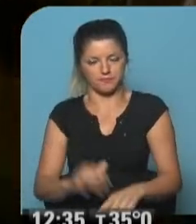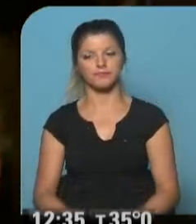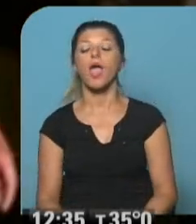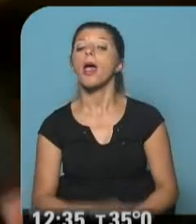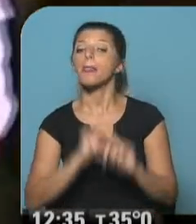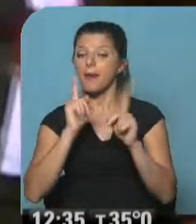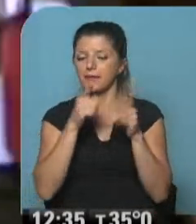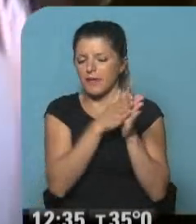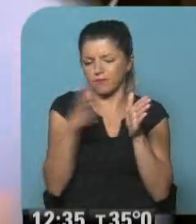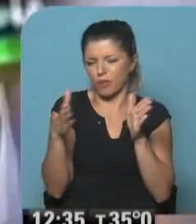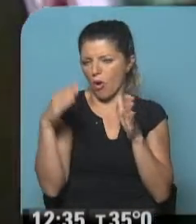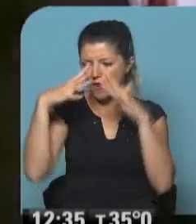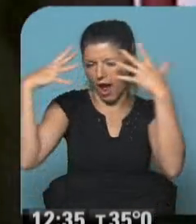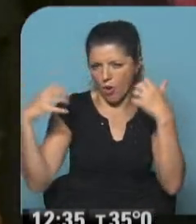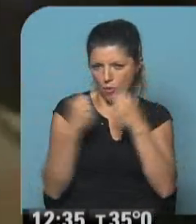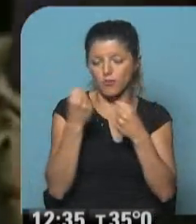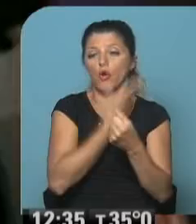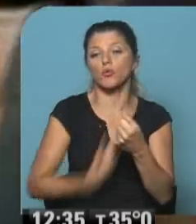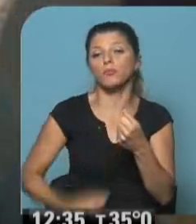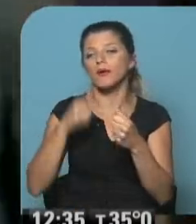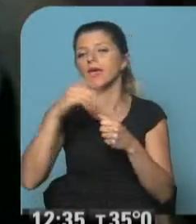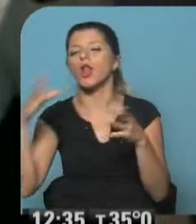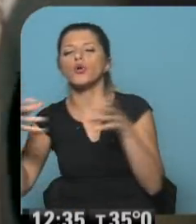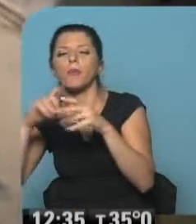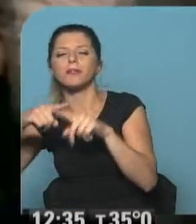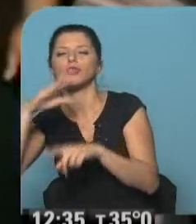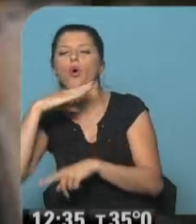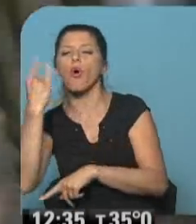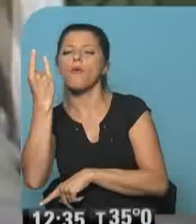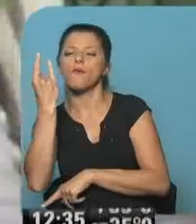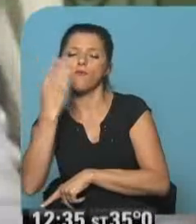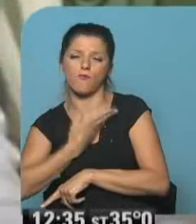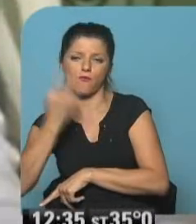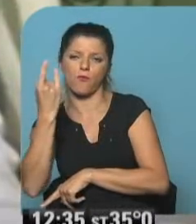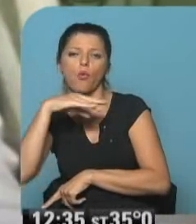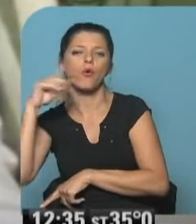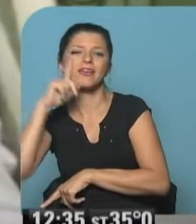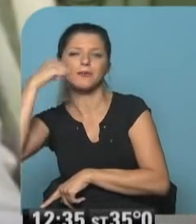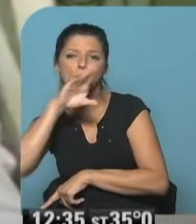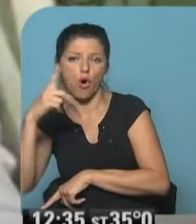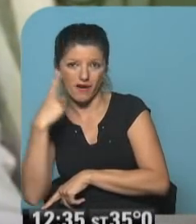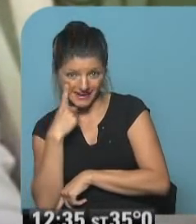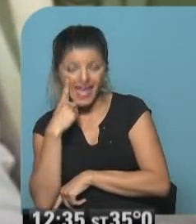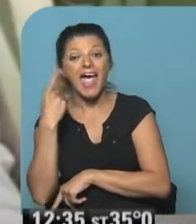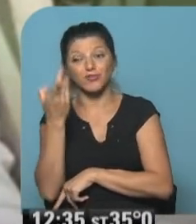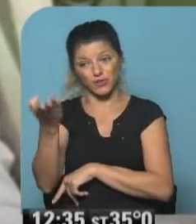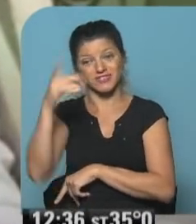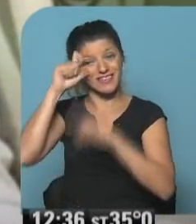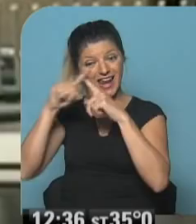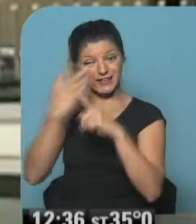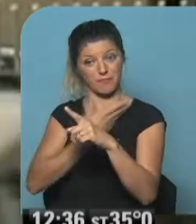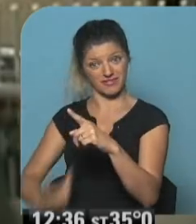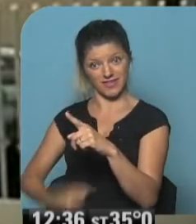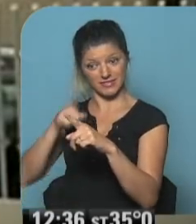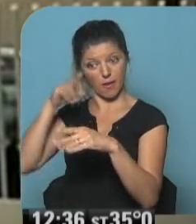tramo del pacto que el oficialismo y una parte del fujimorismo acordaron y que permitió el indulto y la liberación para Navidad del expresidente